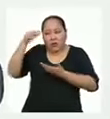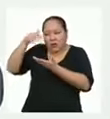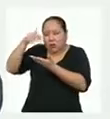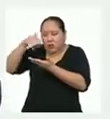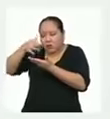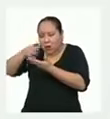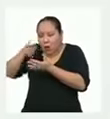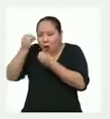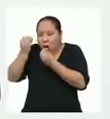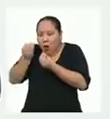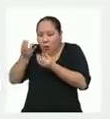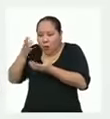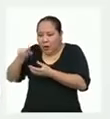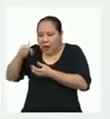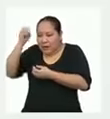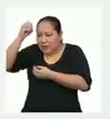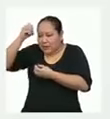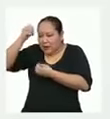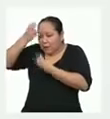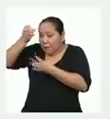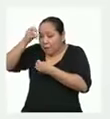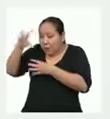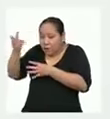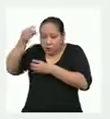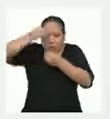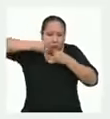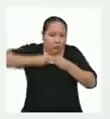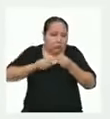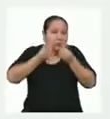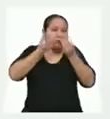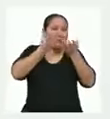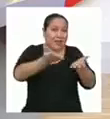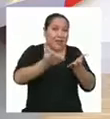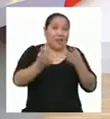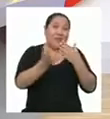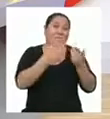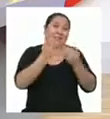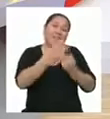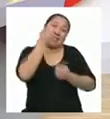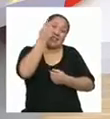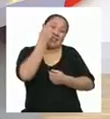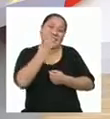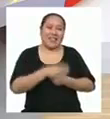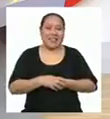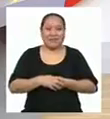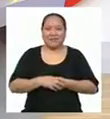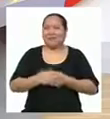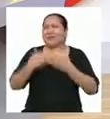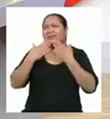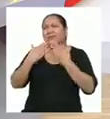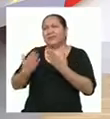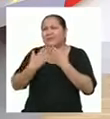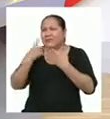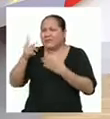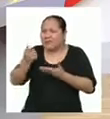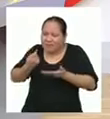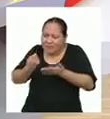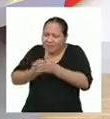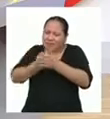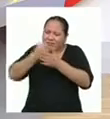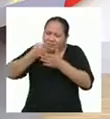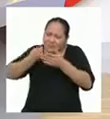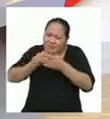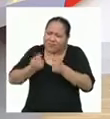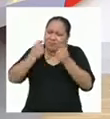conocimientos de una manera sencilla y divertida, de fácil comprensión para todos. Gracias por esforzarse para que más